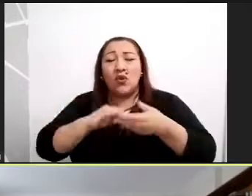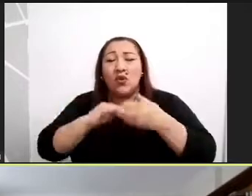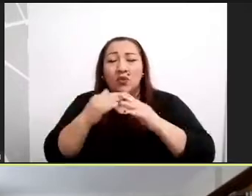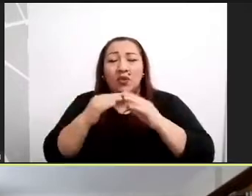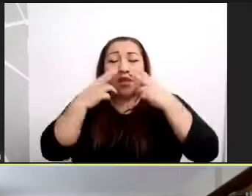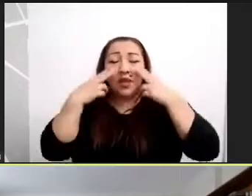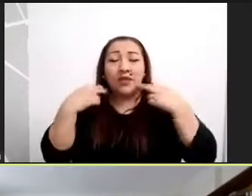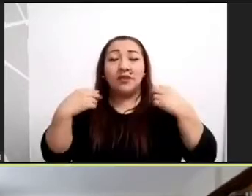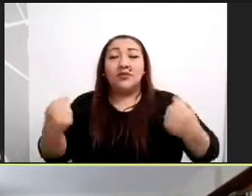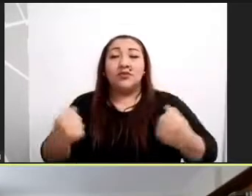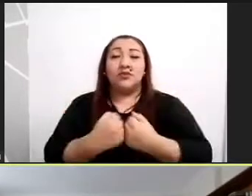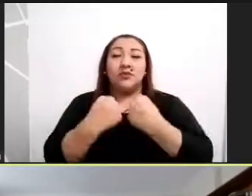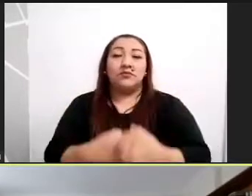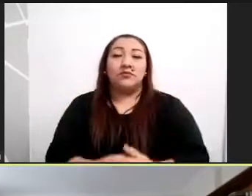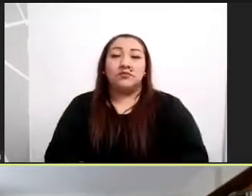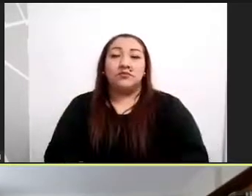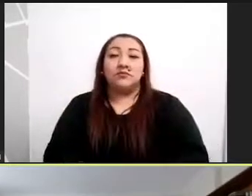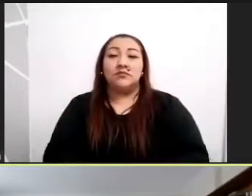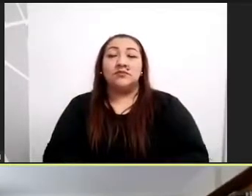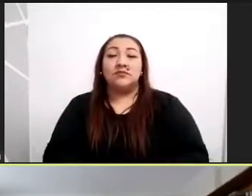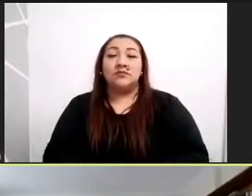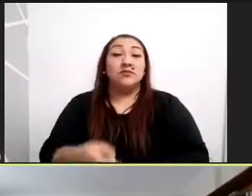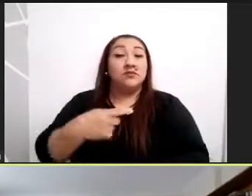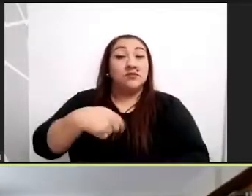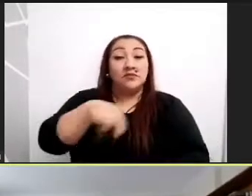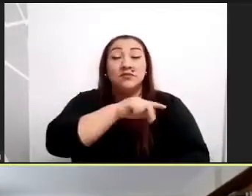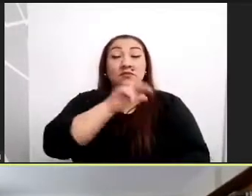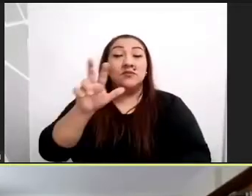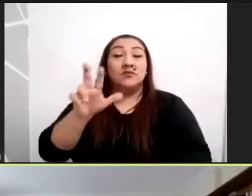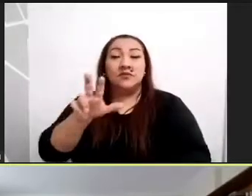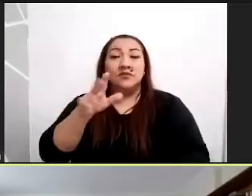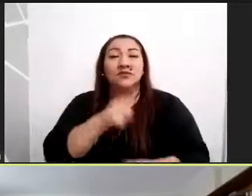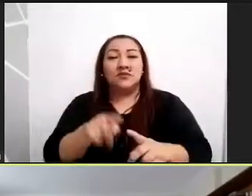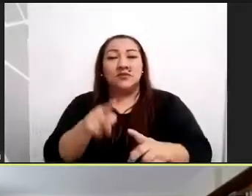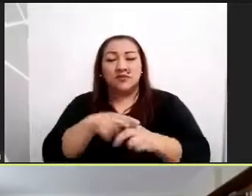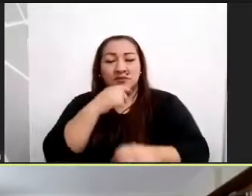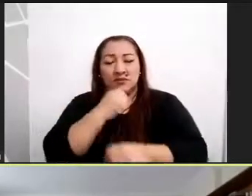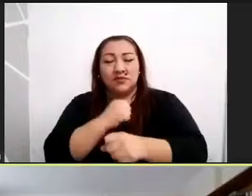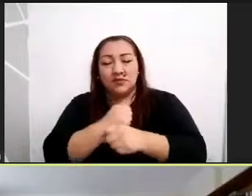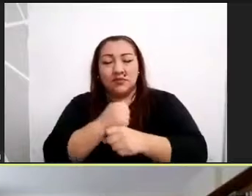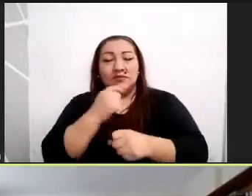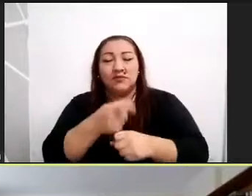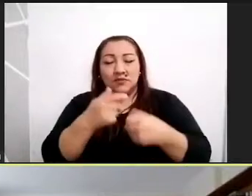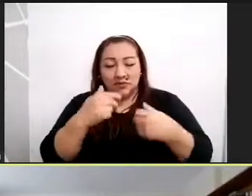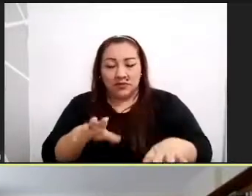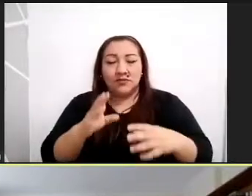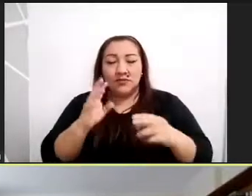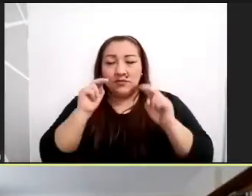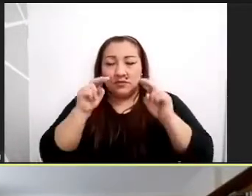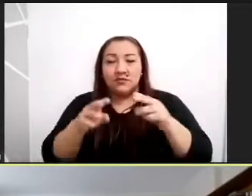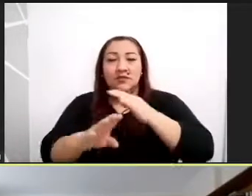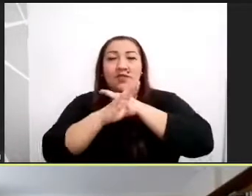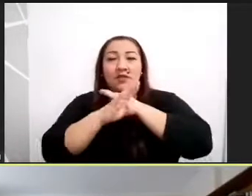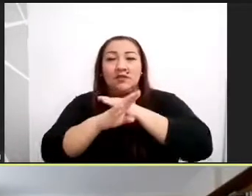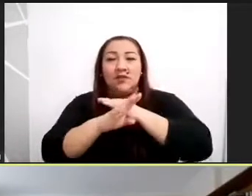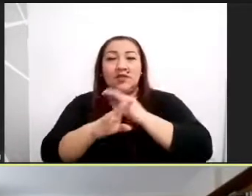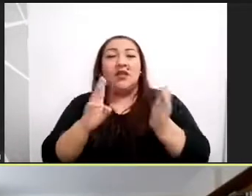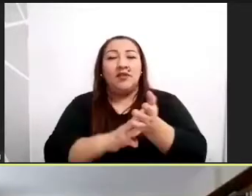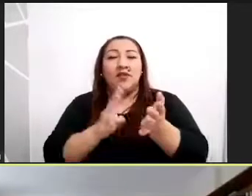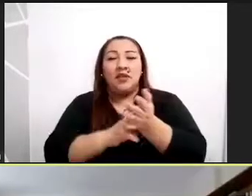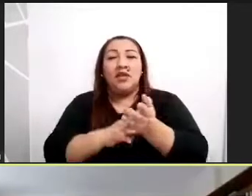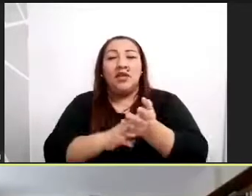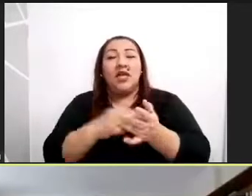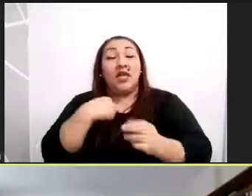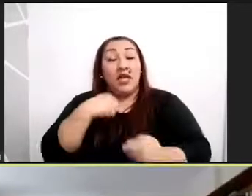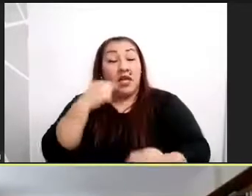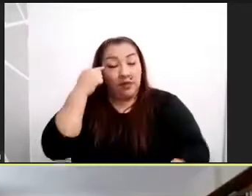nativas. Esas son 3 de las múltiples líneas de trabajo que viene defendiendo la Defensoría y que